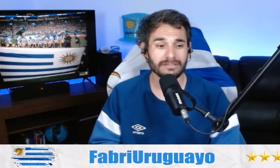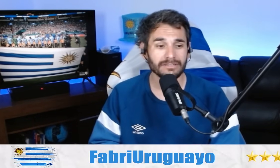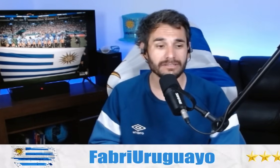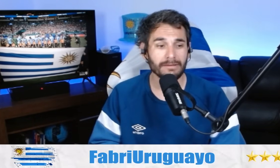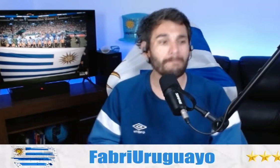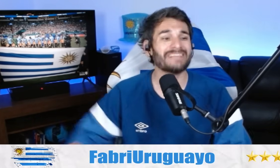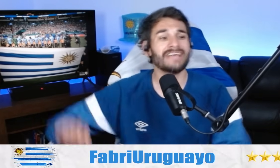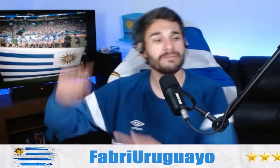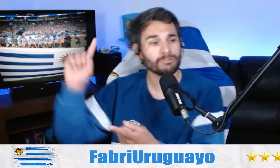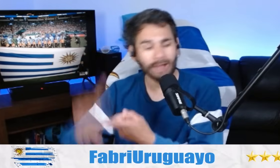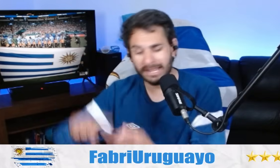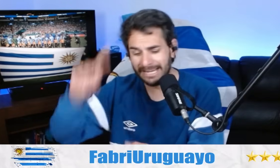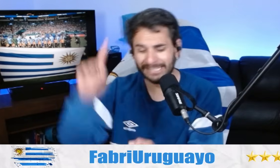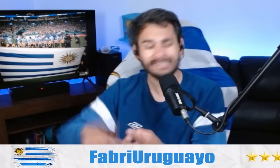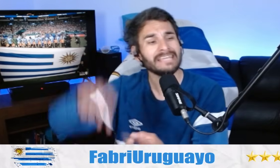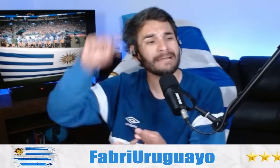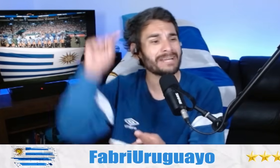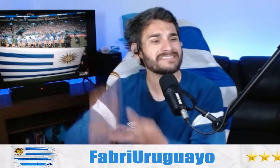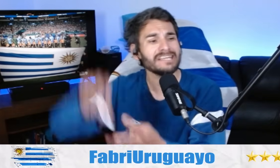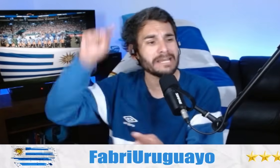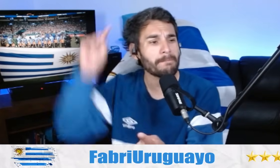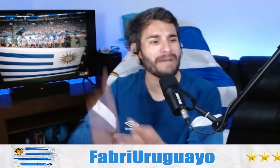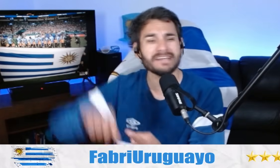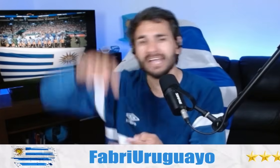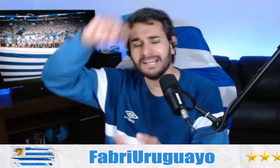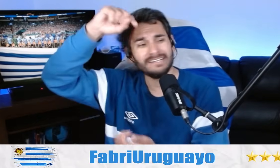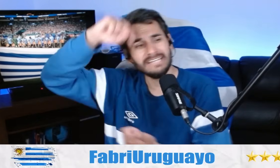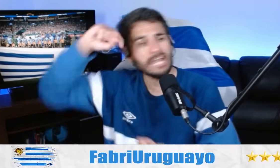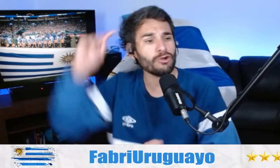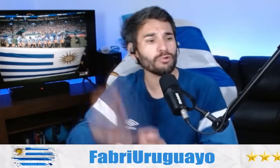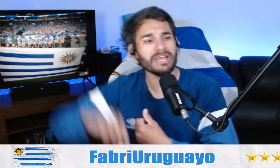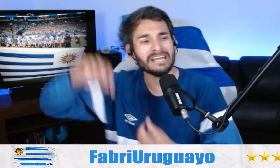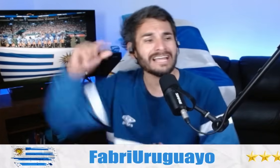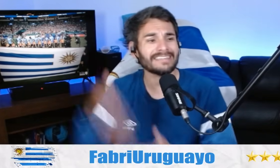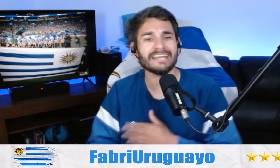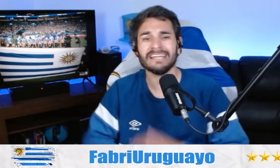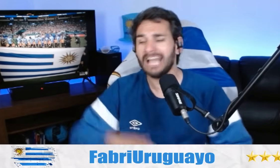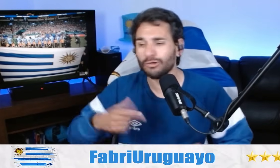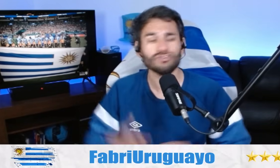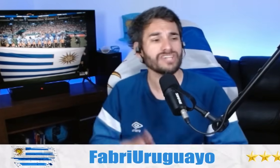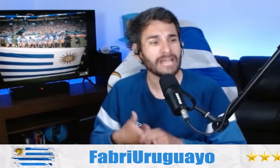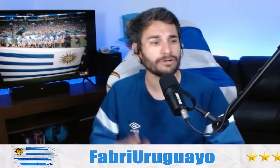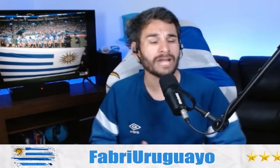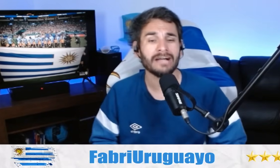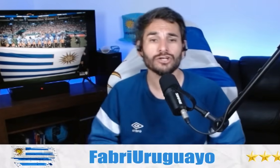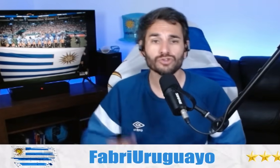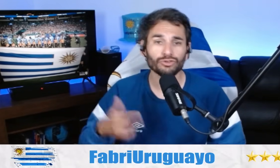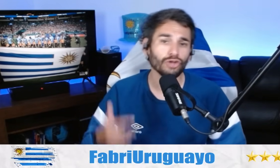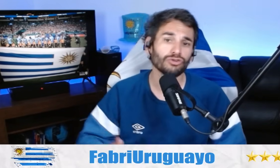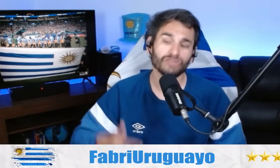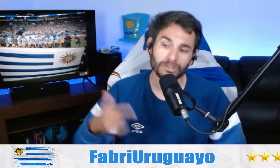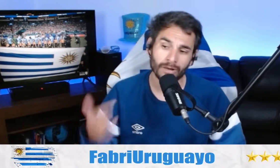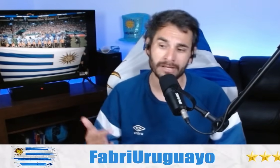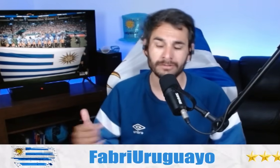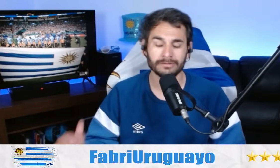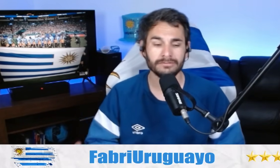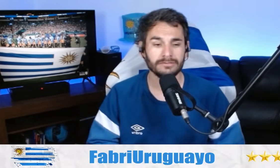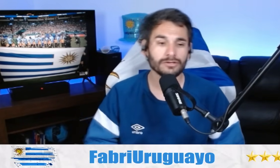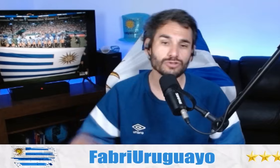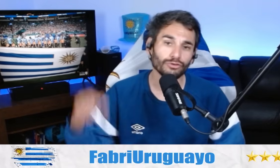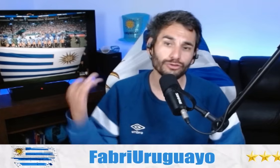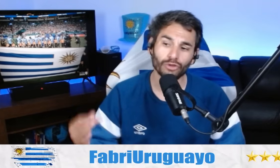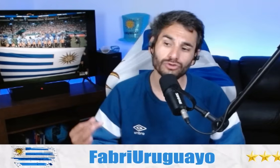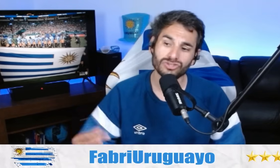bolsillo pasa en Uruguay en Argentina en Brasil en España en Noruega en Inglaterra y la concha de la Lora son todos iguales